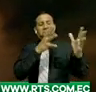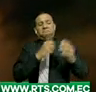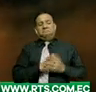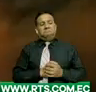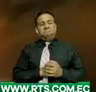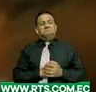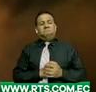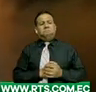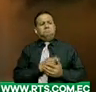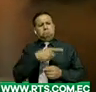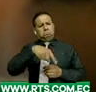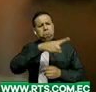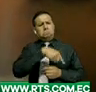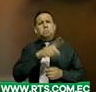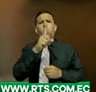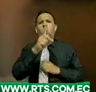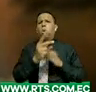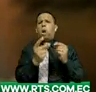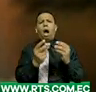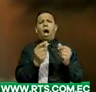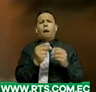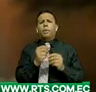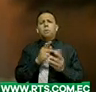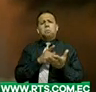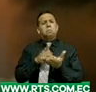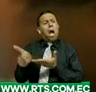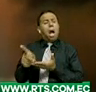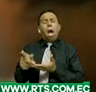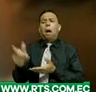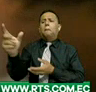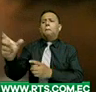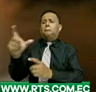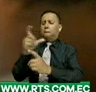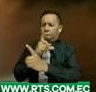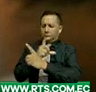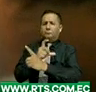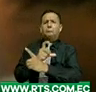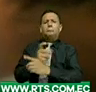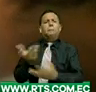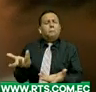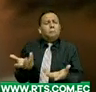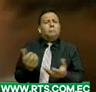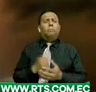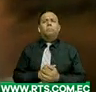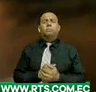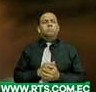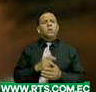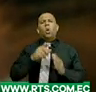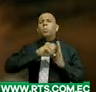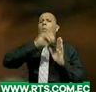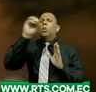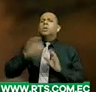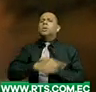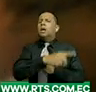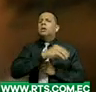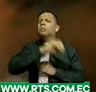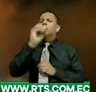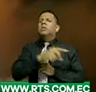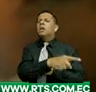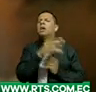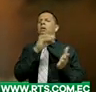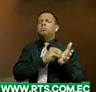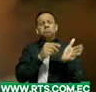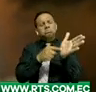le dieron el carnet. ¿Cuánto porcentaje les pusieron a ellos? Ahí los porcentajes